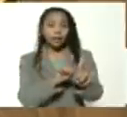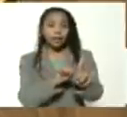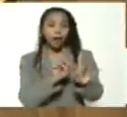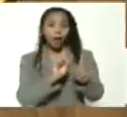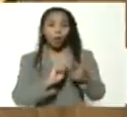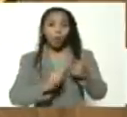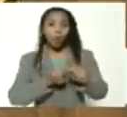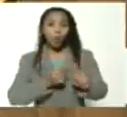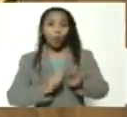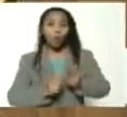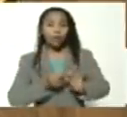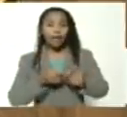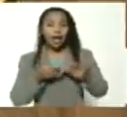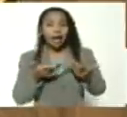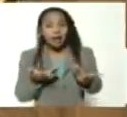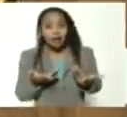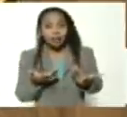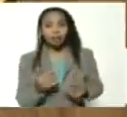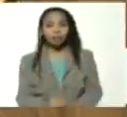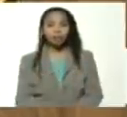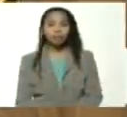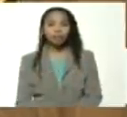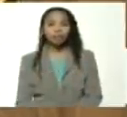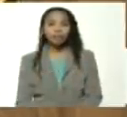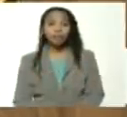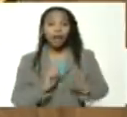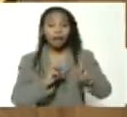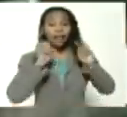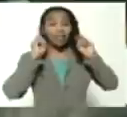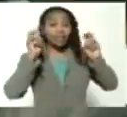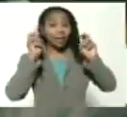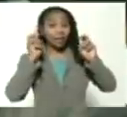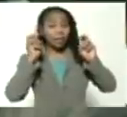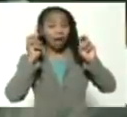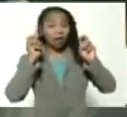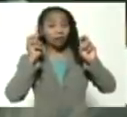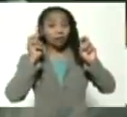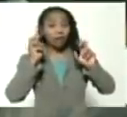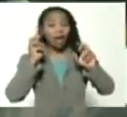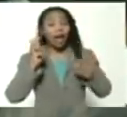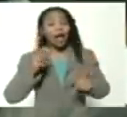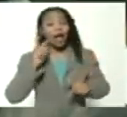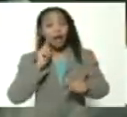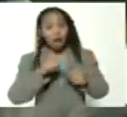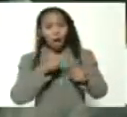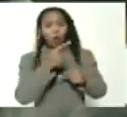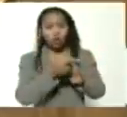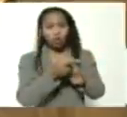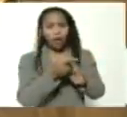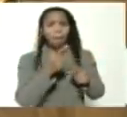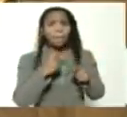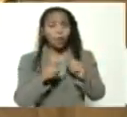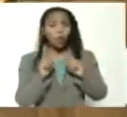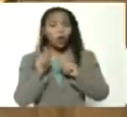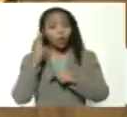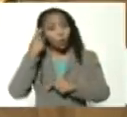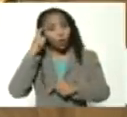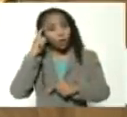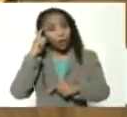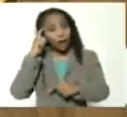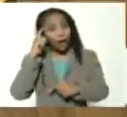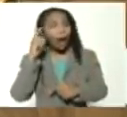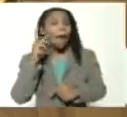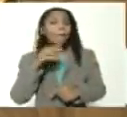causas a que en esta materia, obviamente también en las otras, pero recordemos que la mujer es